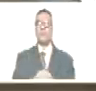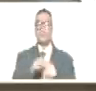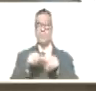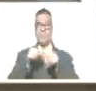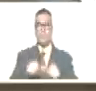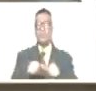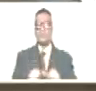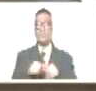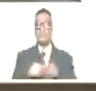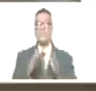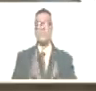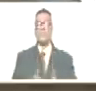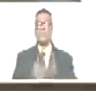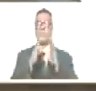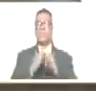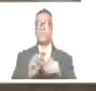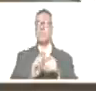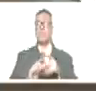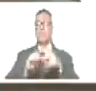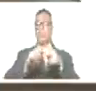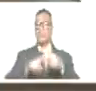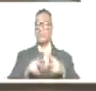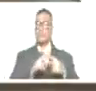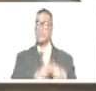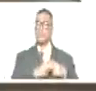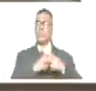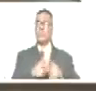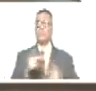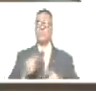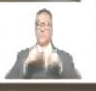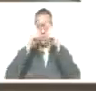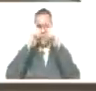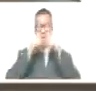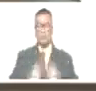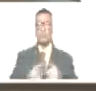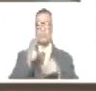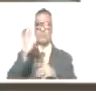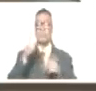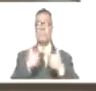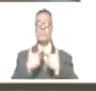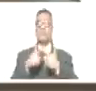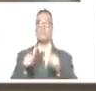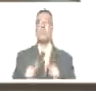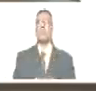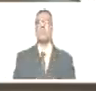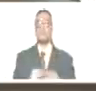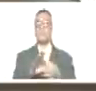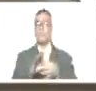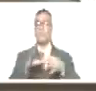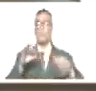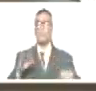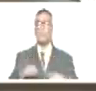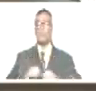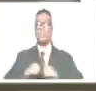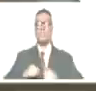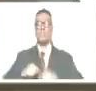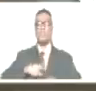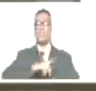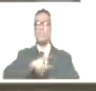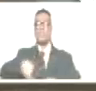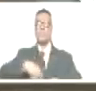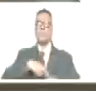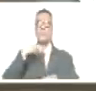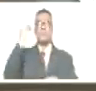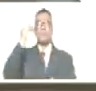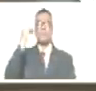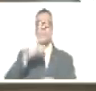incólumes los principios y valores que nos definen como nación libre, independiente y soberana. Considerando